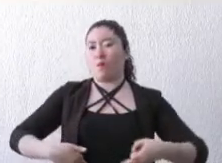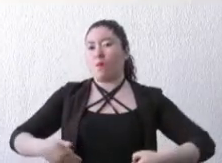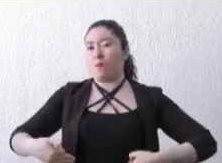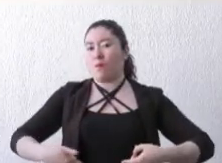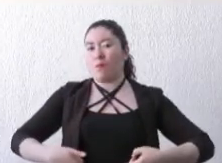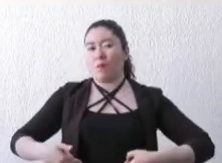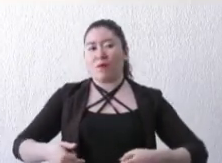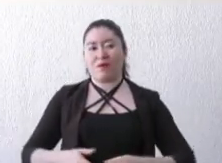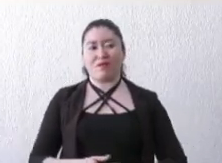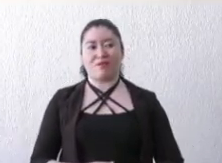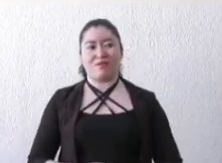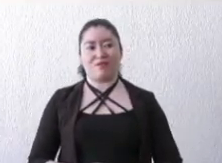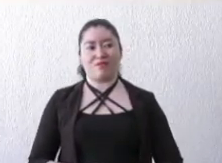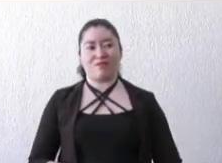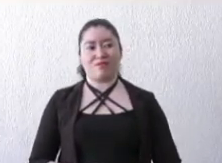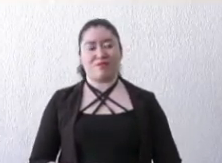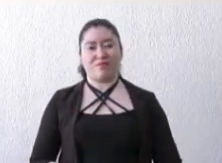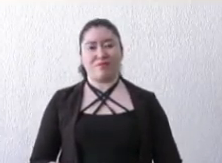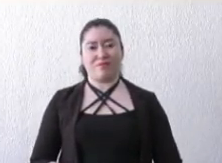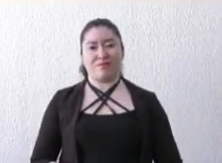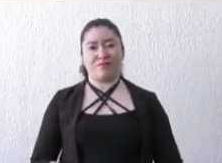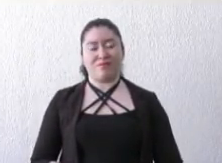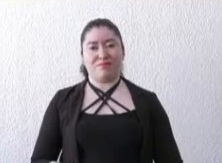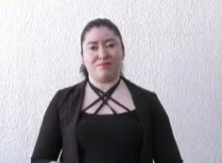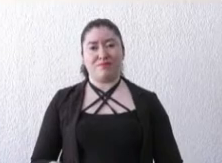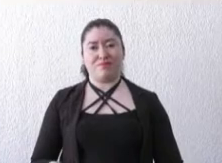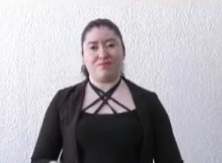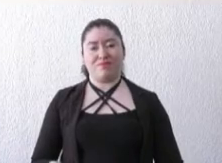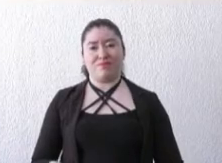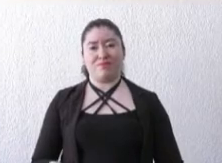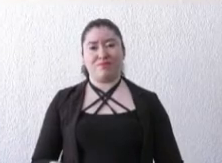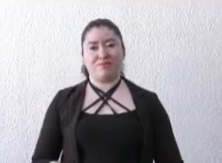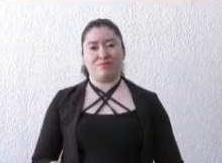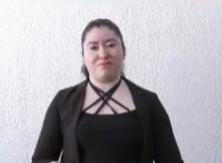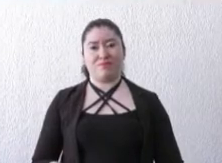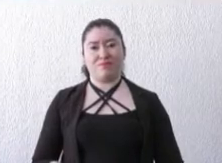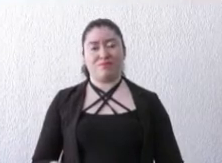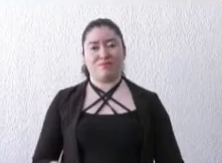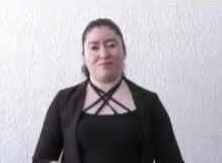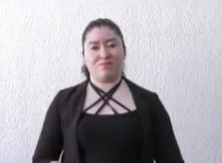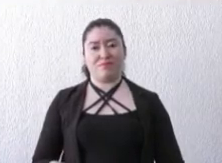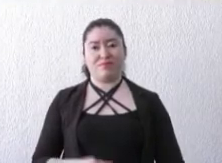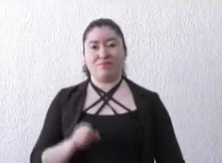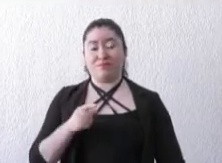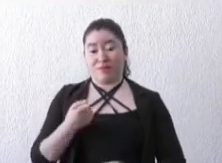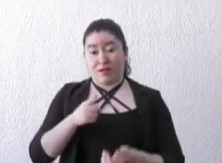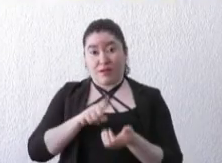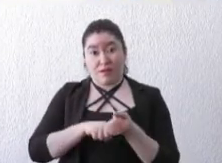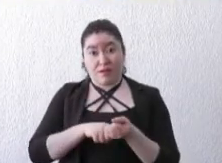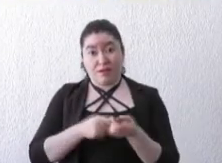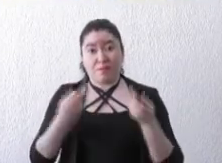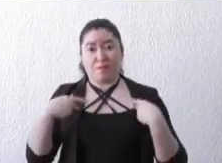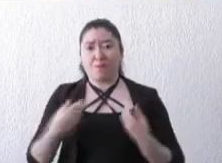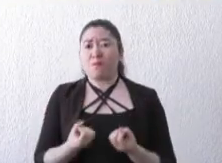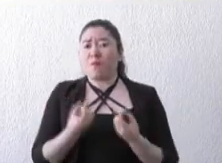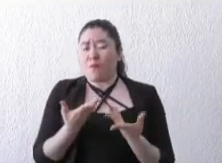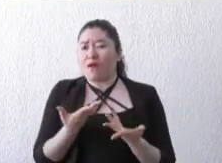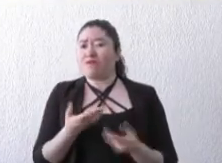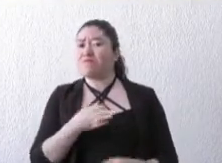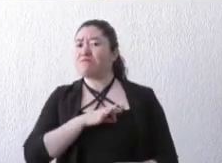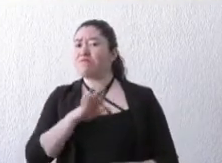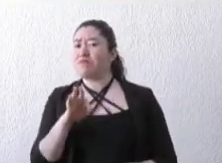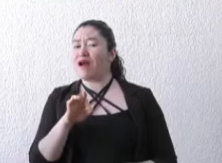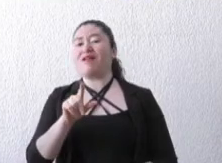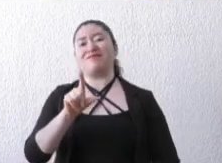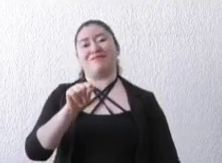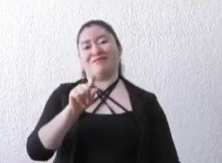que es nuestro Foro B, que tiene una capacidad de 70 personas y que en